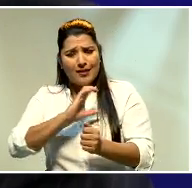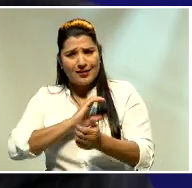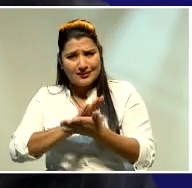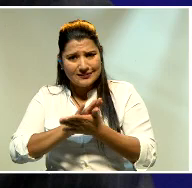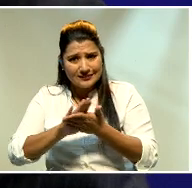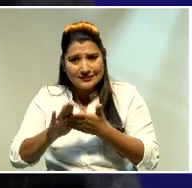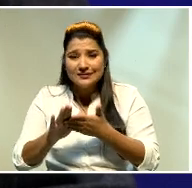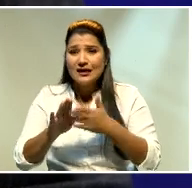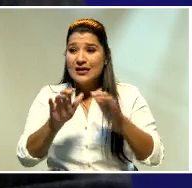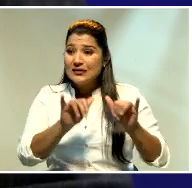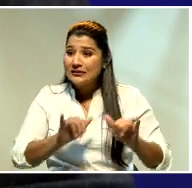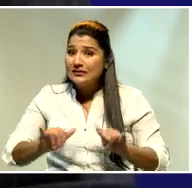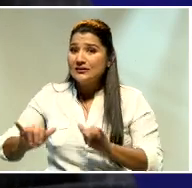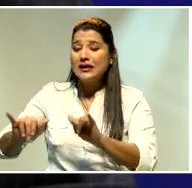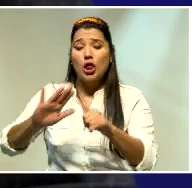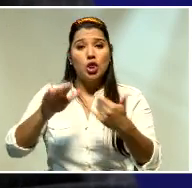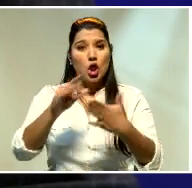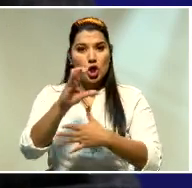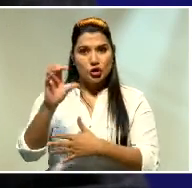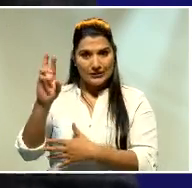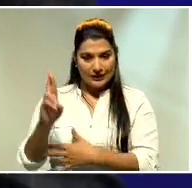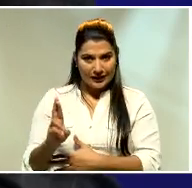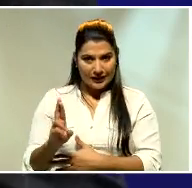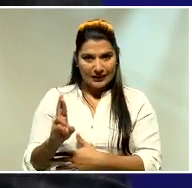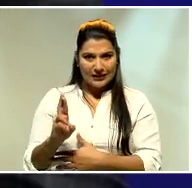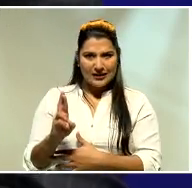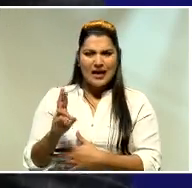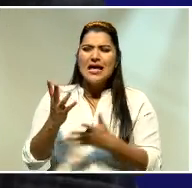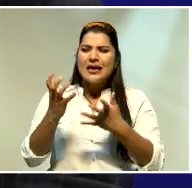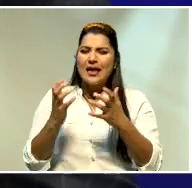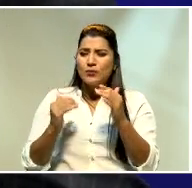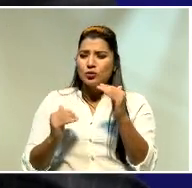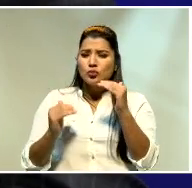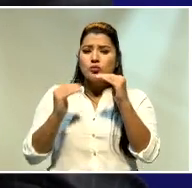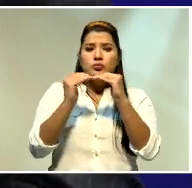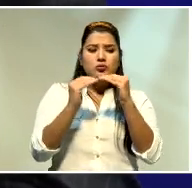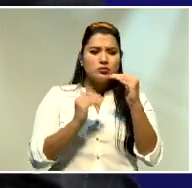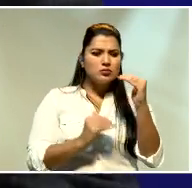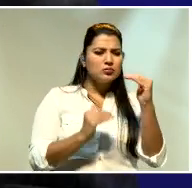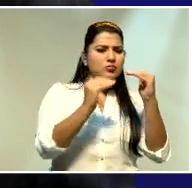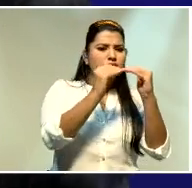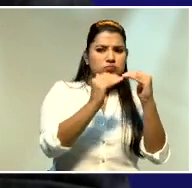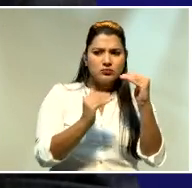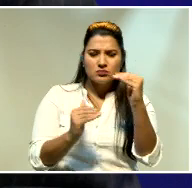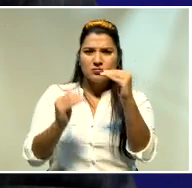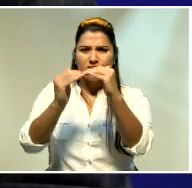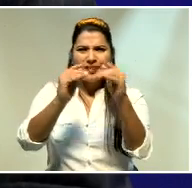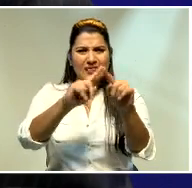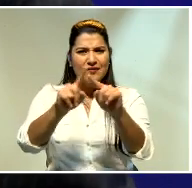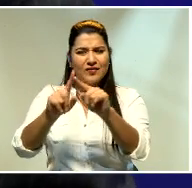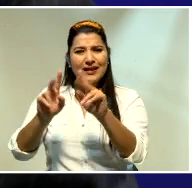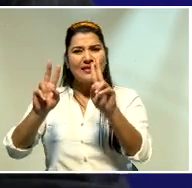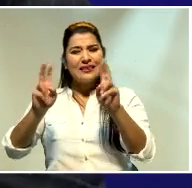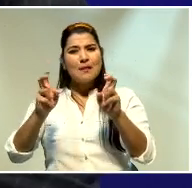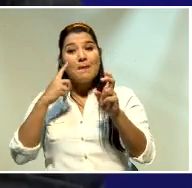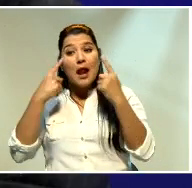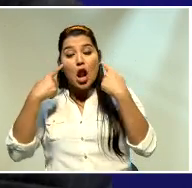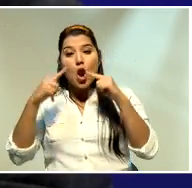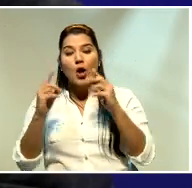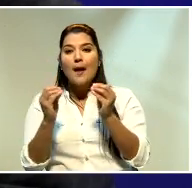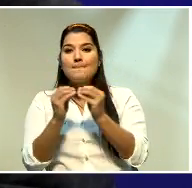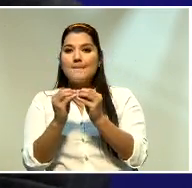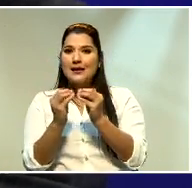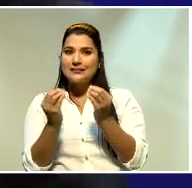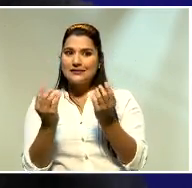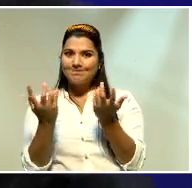manera sostenible en todas las partes del país. Es ir cerrando las distintas brechas para que seamos un país más cohesionado. Eso en la parte